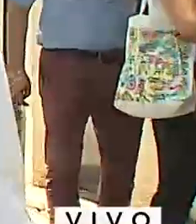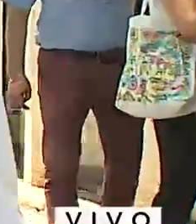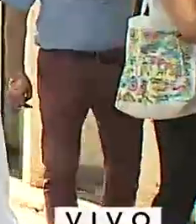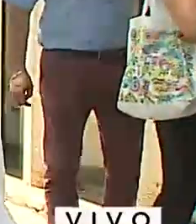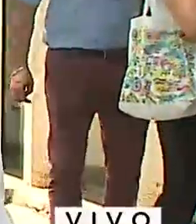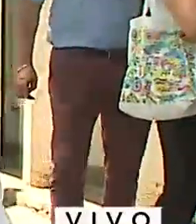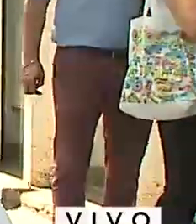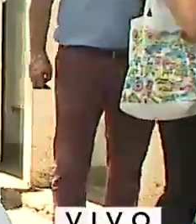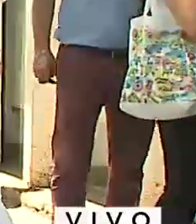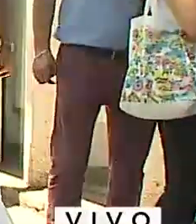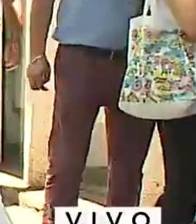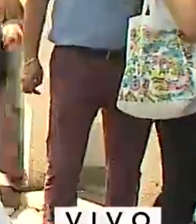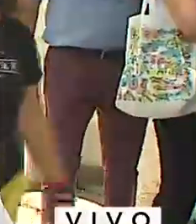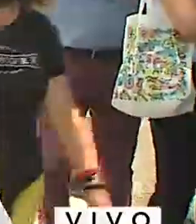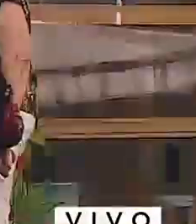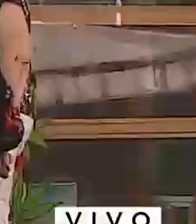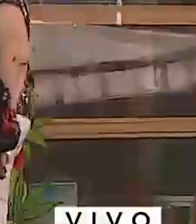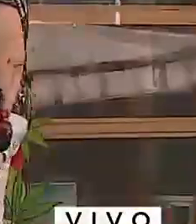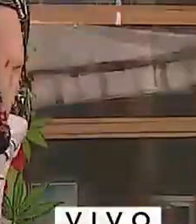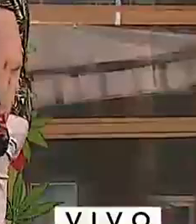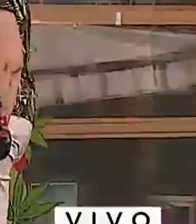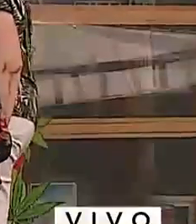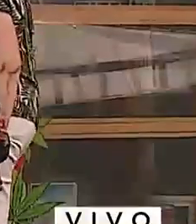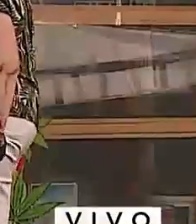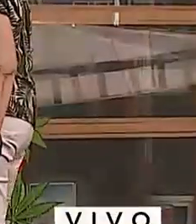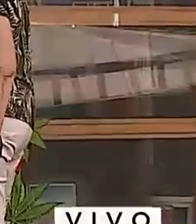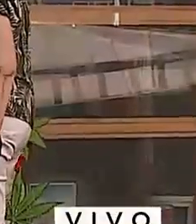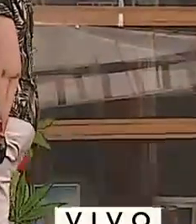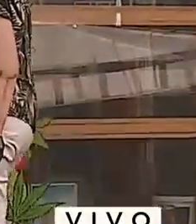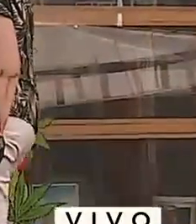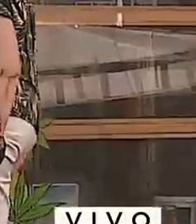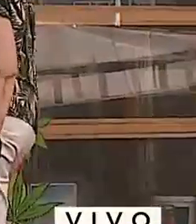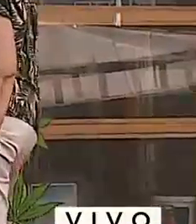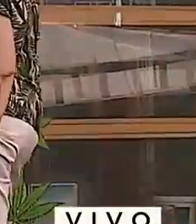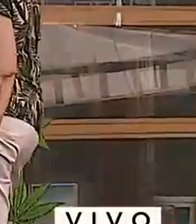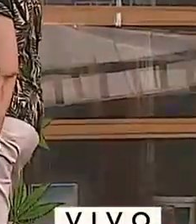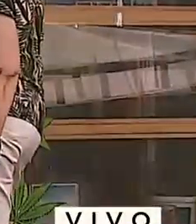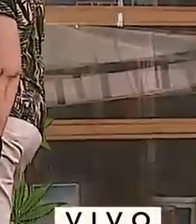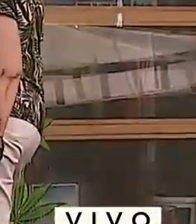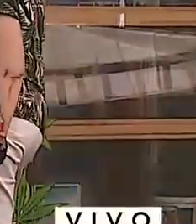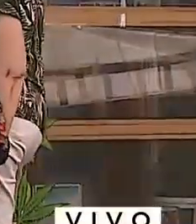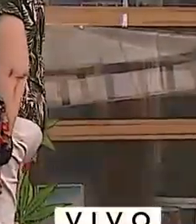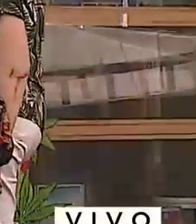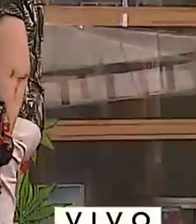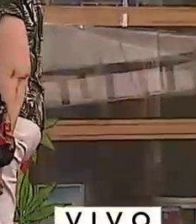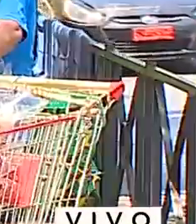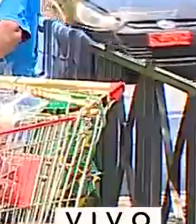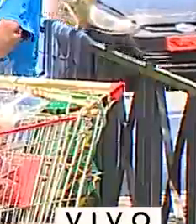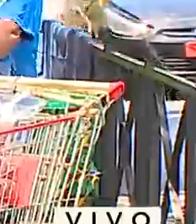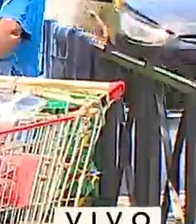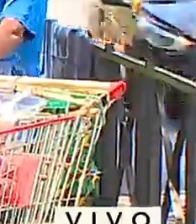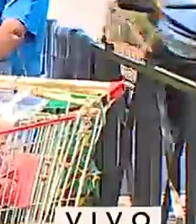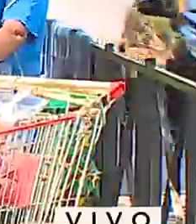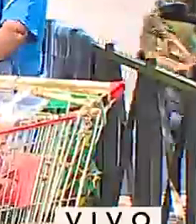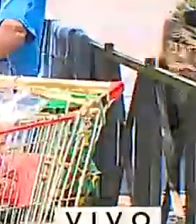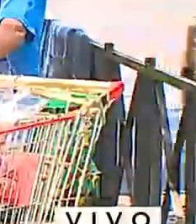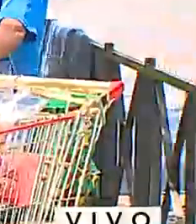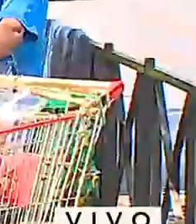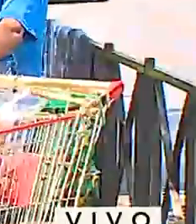Tarapacá, avanza preparación, Iquique, y en la región del Maule retroceden a transición Romeral, San Javier,